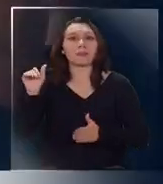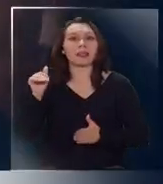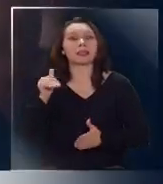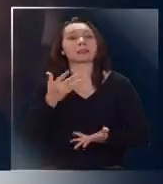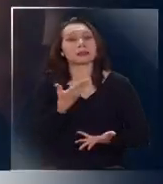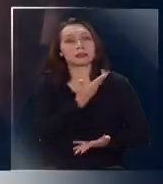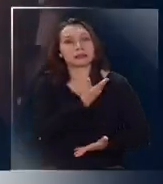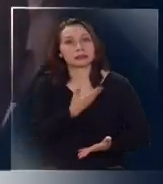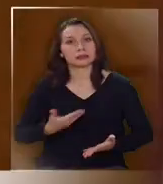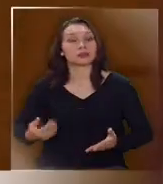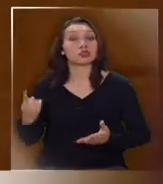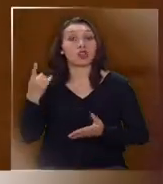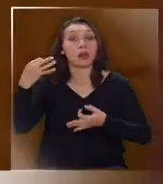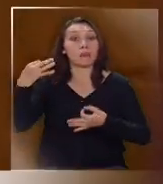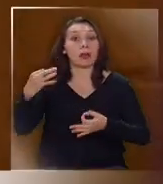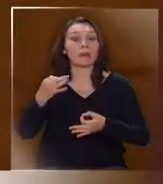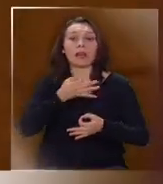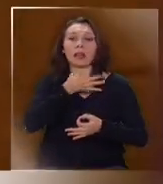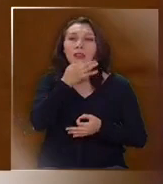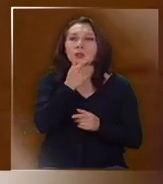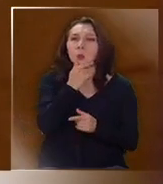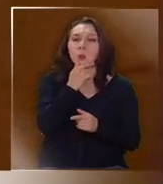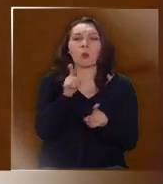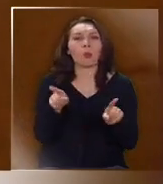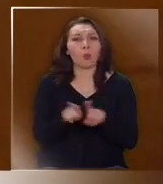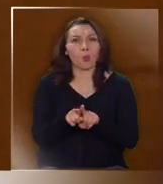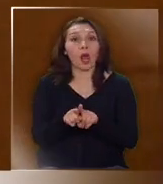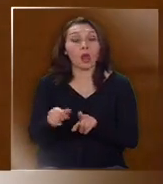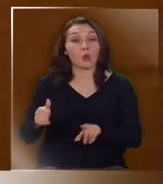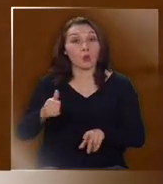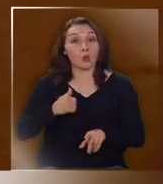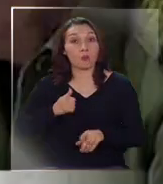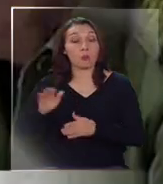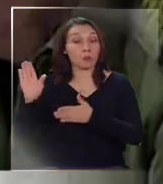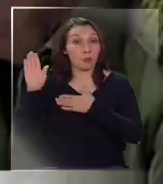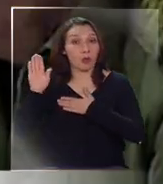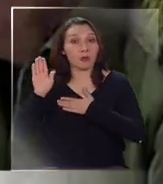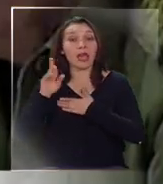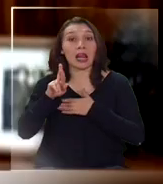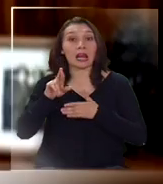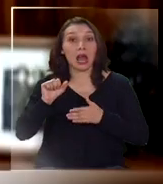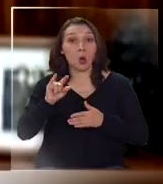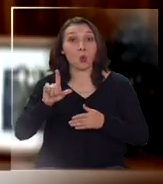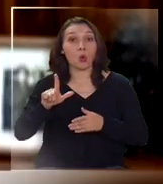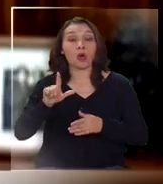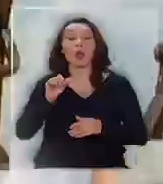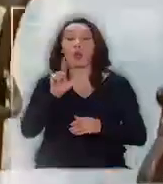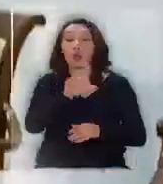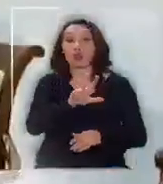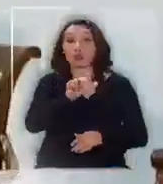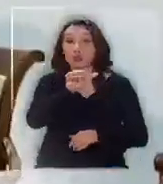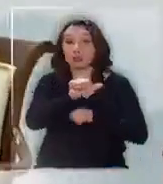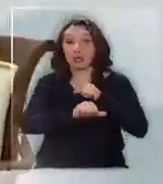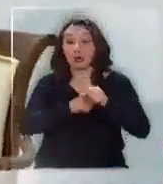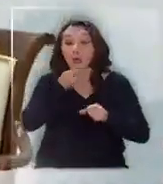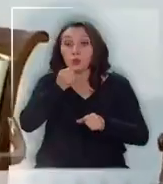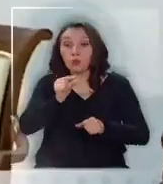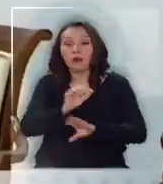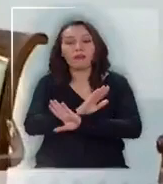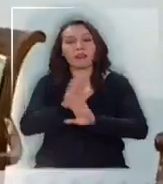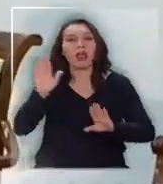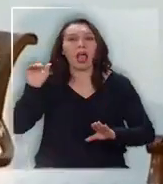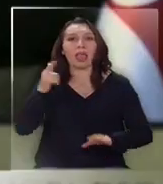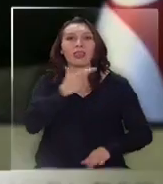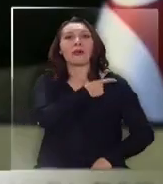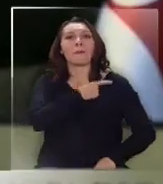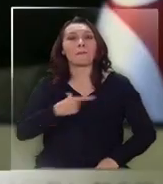poder, aunque solo en el papel, dicen los más escépticos, porque cumpliendo con lo prometido, Raúl, hoy de 86 años, en las próximas horas dirá adiós a la